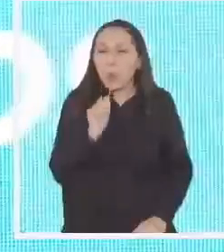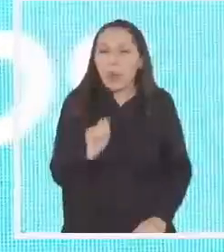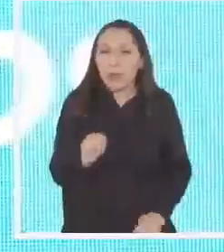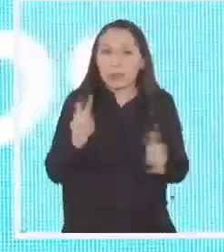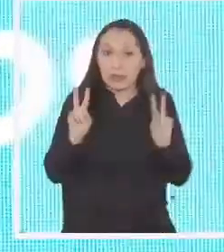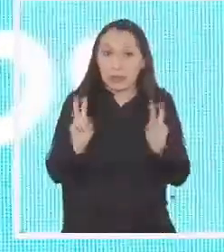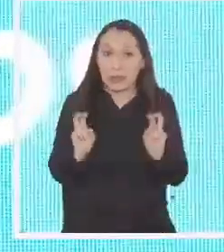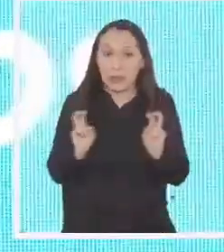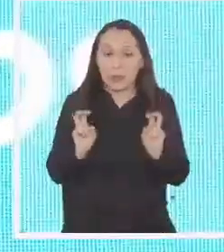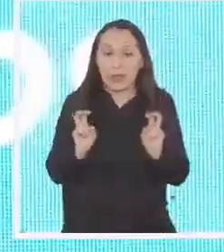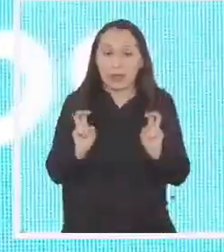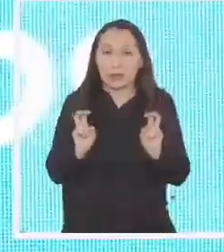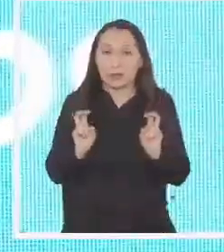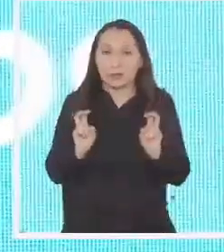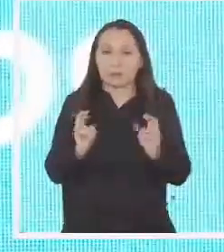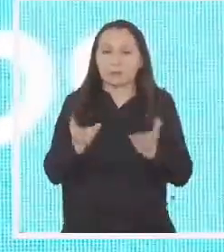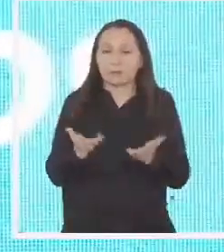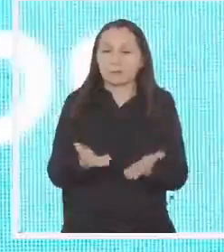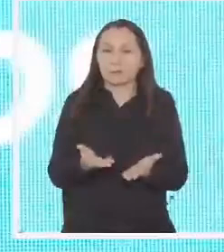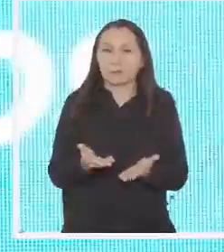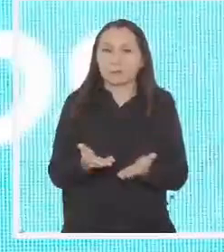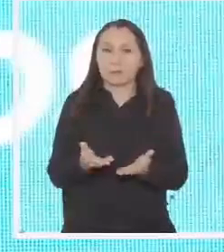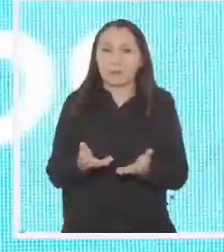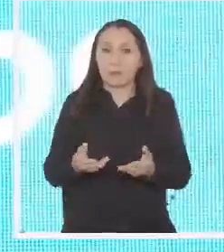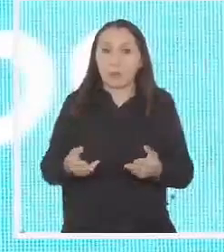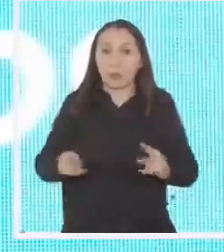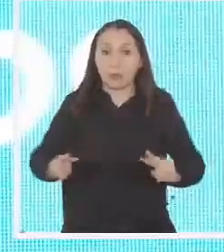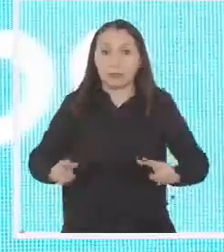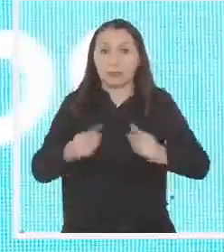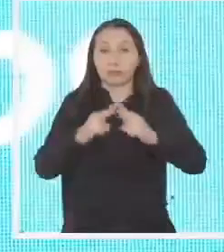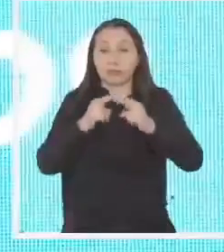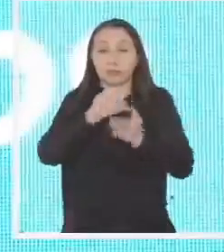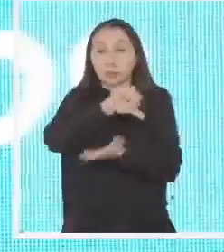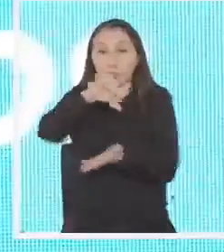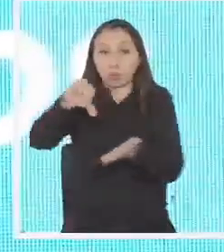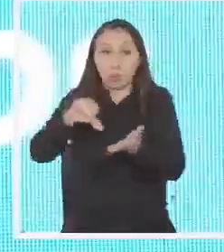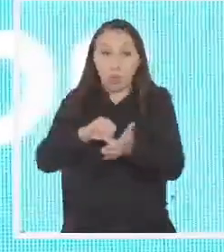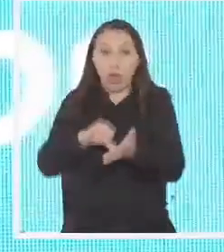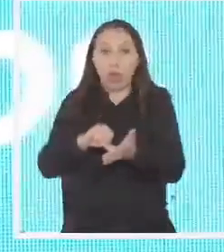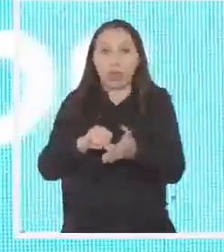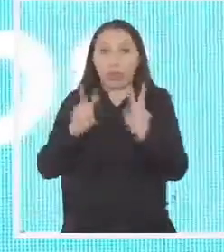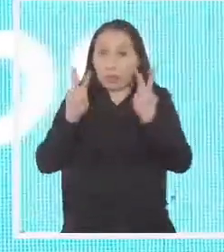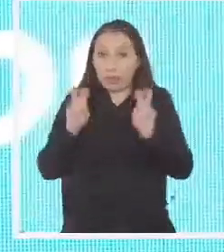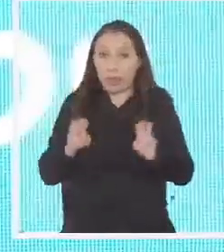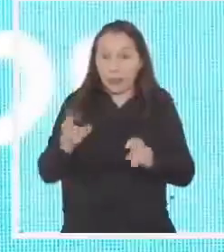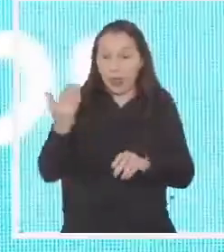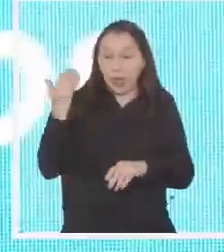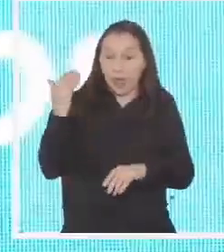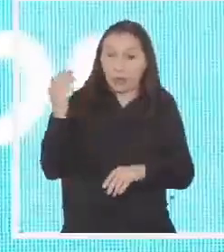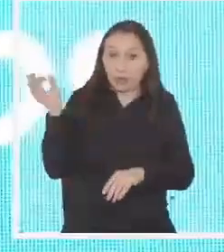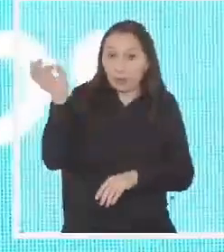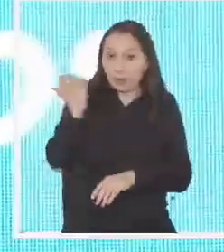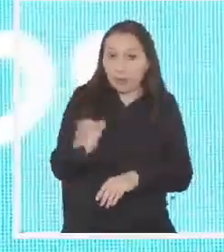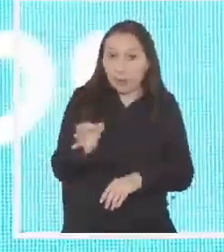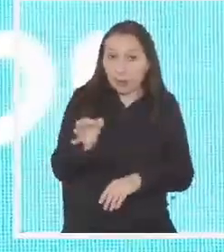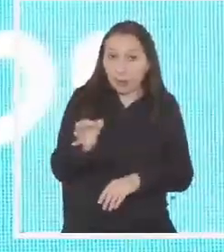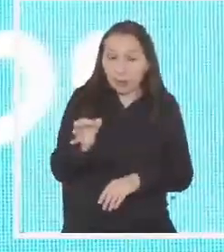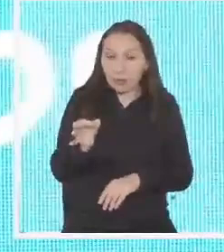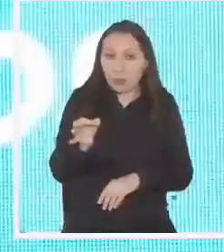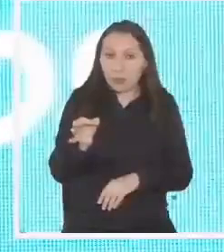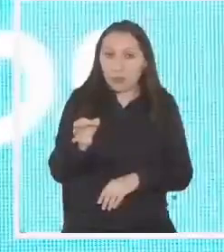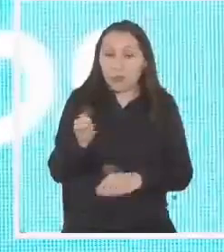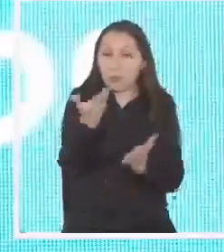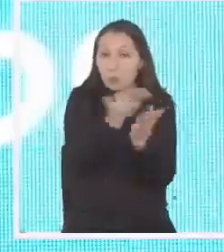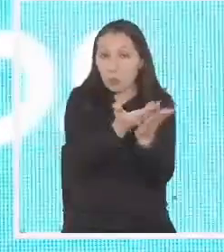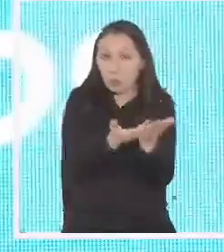que la construcción de ciudades y parte de los temas que mencionaba y